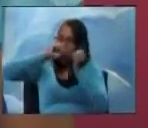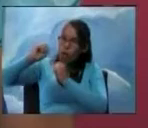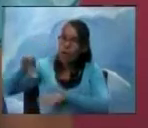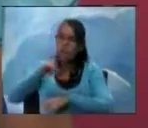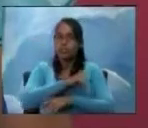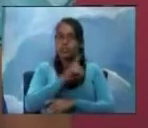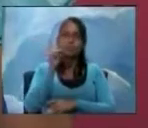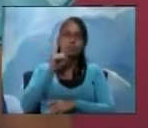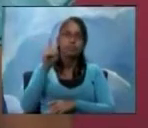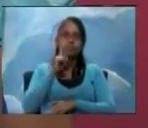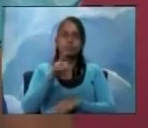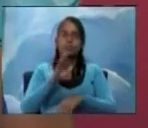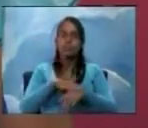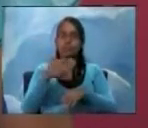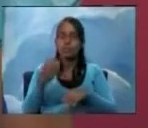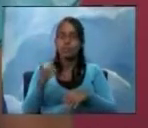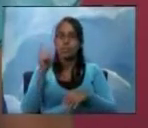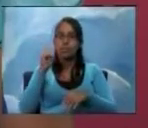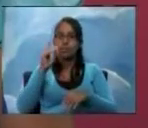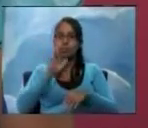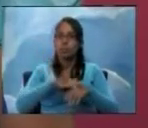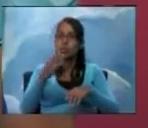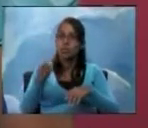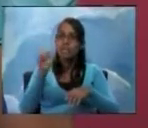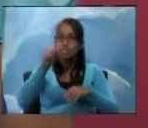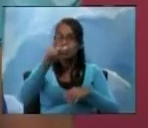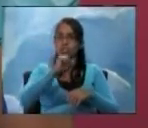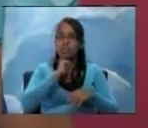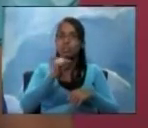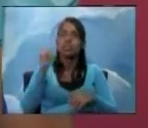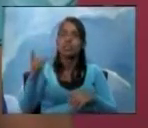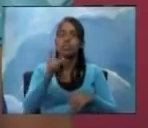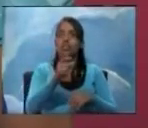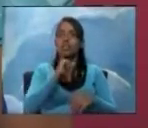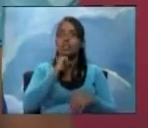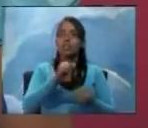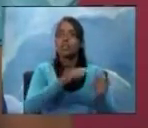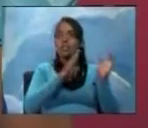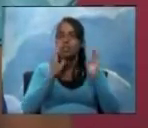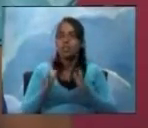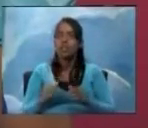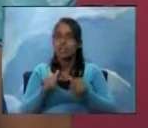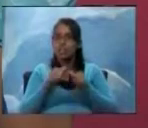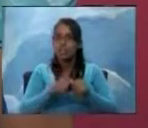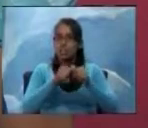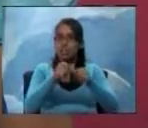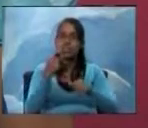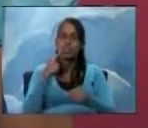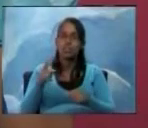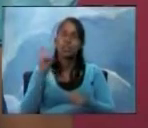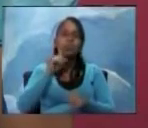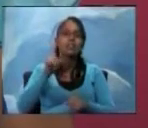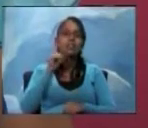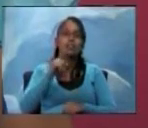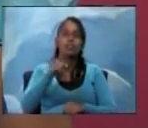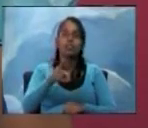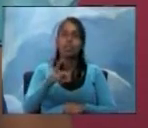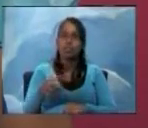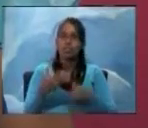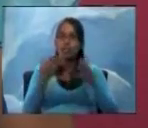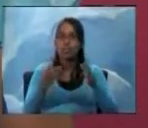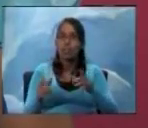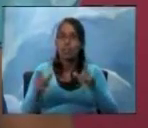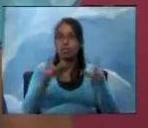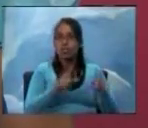mentira. ¿Por qué de la mentira? Porque si tú eres una persona que eres cristiana y sigues diciendo mentira, tú le vas a dar